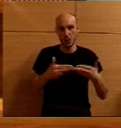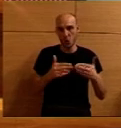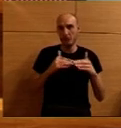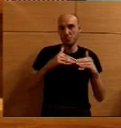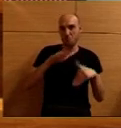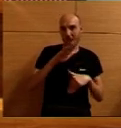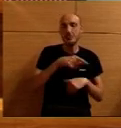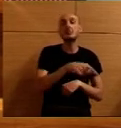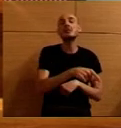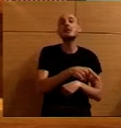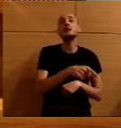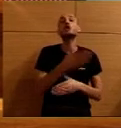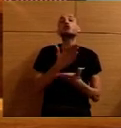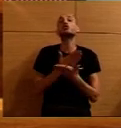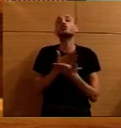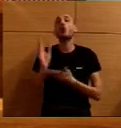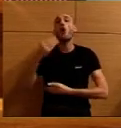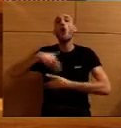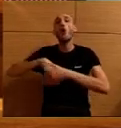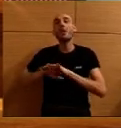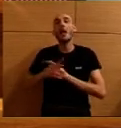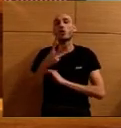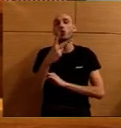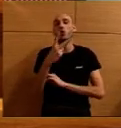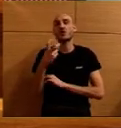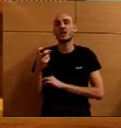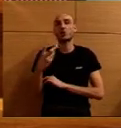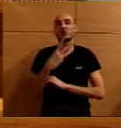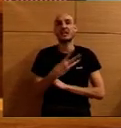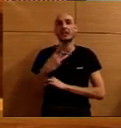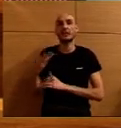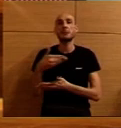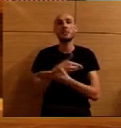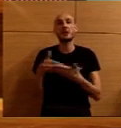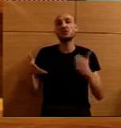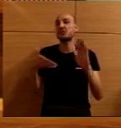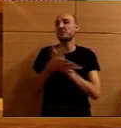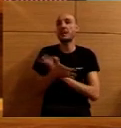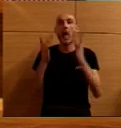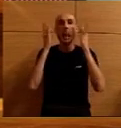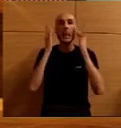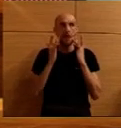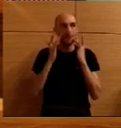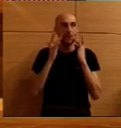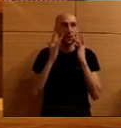548.971.000 con un remanente de 233 millones. Podemos decir que estamos ante una Diputación saneada